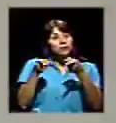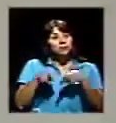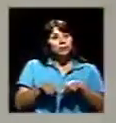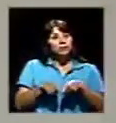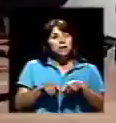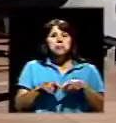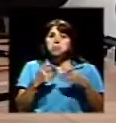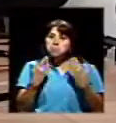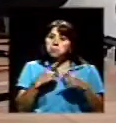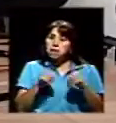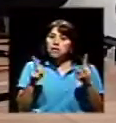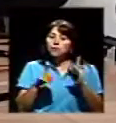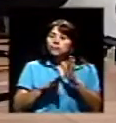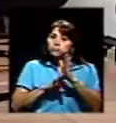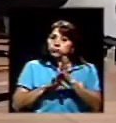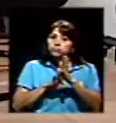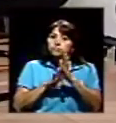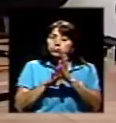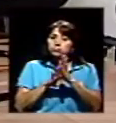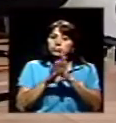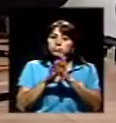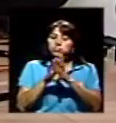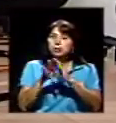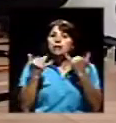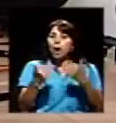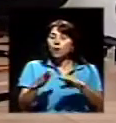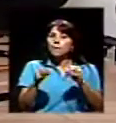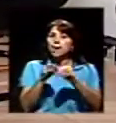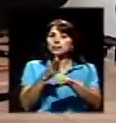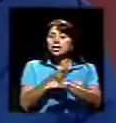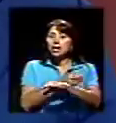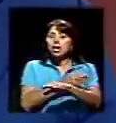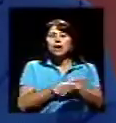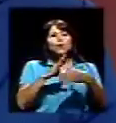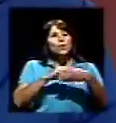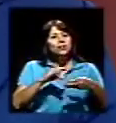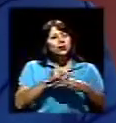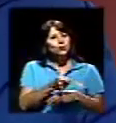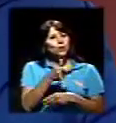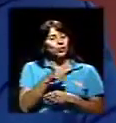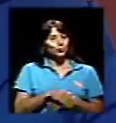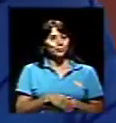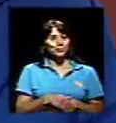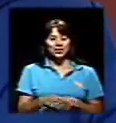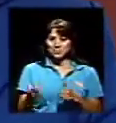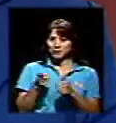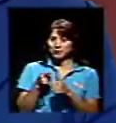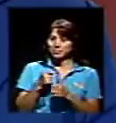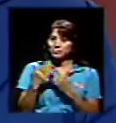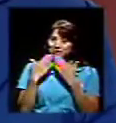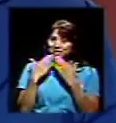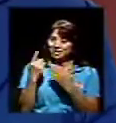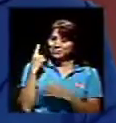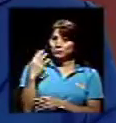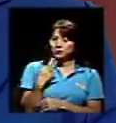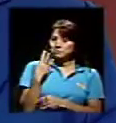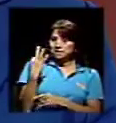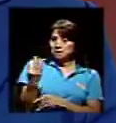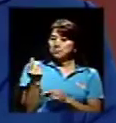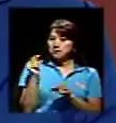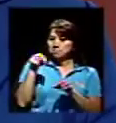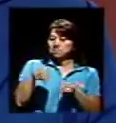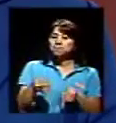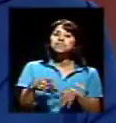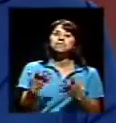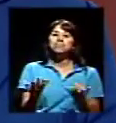va creciendo todavía más. Cuéntenos un poquito, doña Ileana, por favor. Bueno, primero muchísimas gracias por invitarme a participar de este